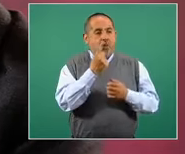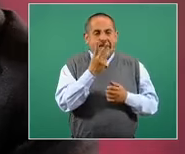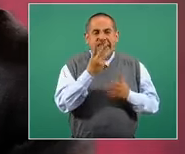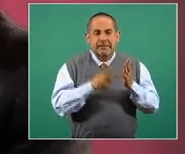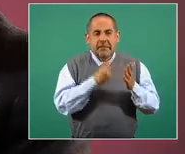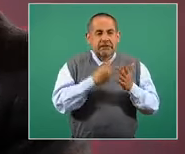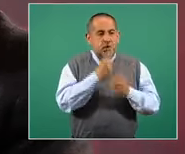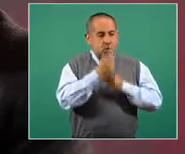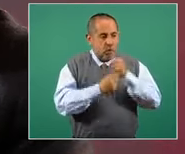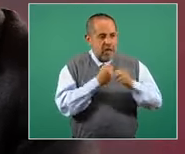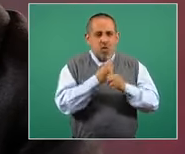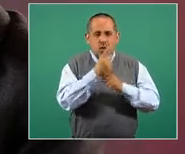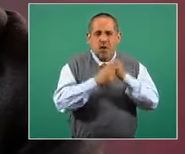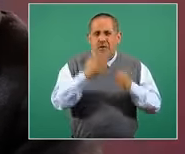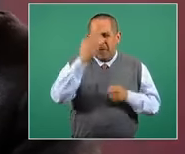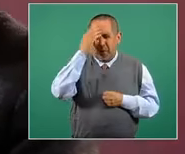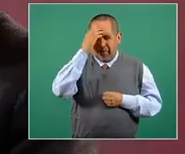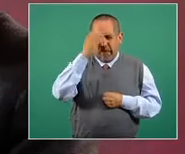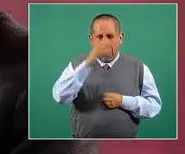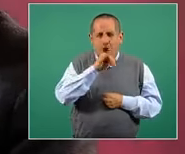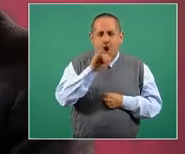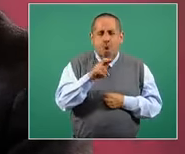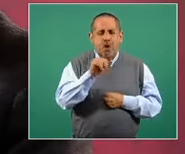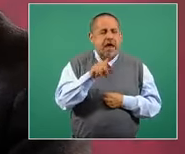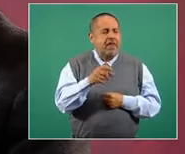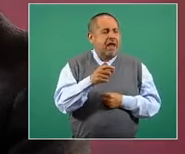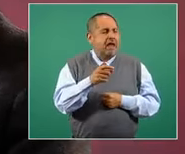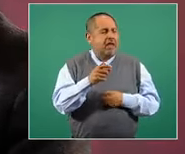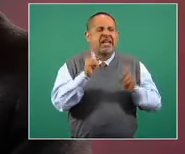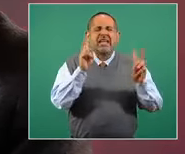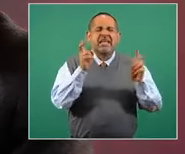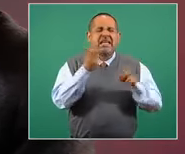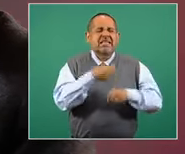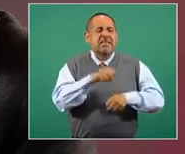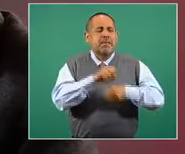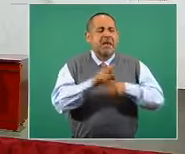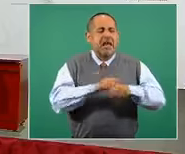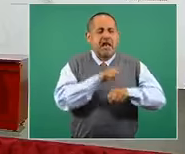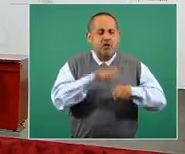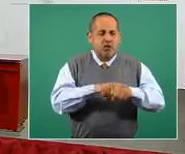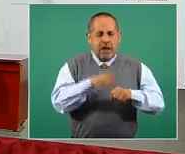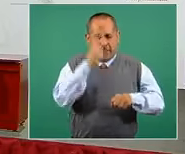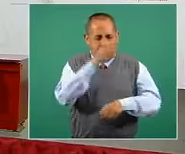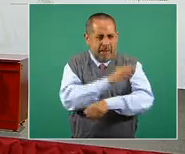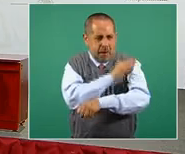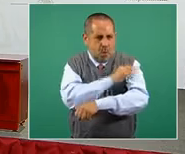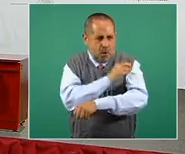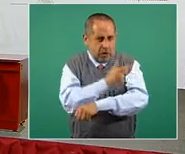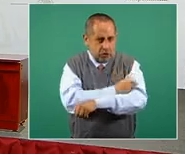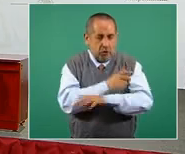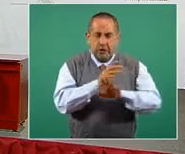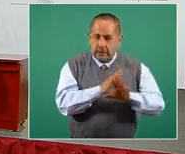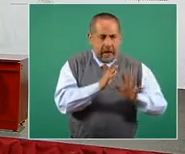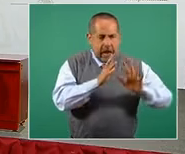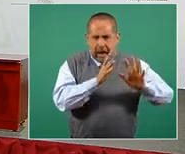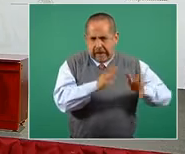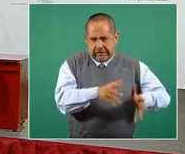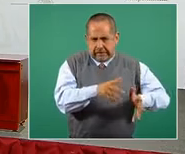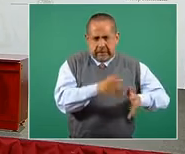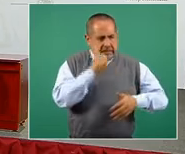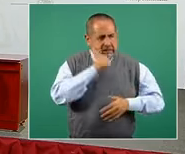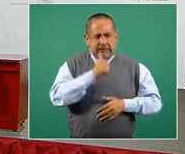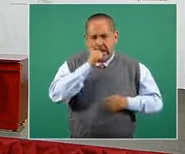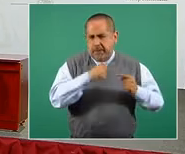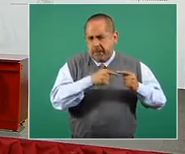Jornadas Nacionales de Salud Pública, originalmente llamadas Semanas Nacionales de Vacunación. Pero aún esas, que son operativos de